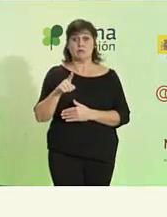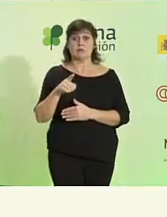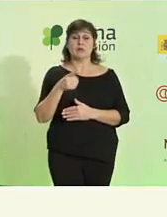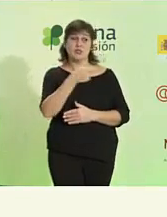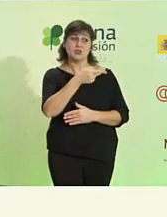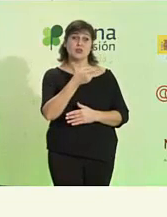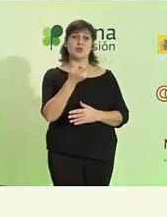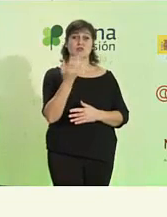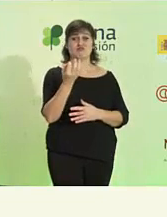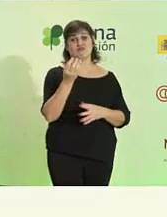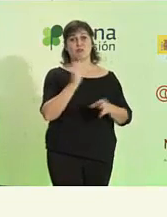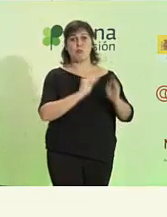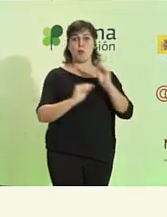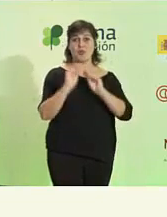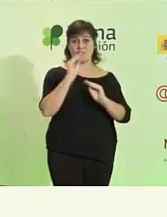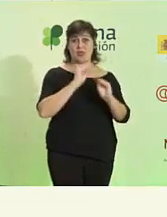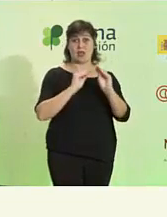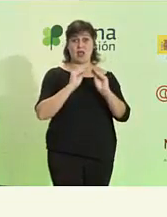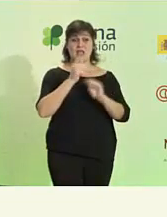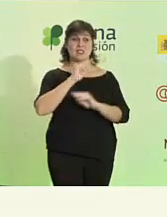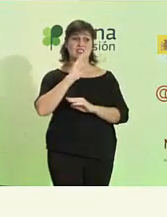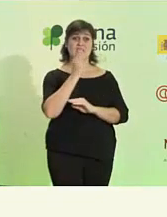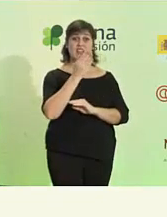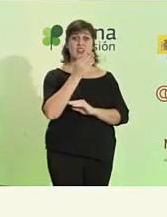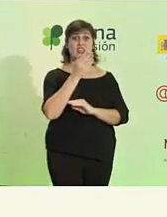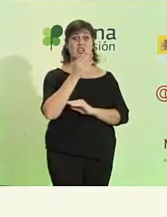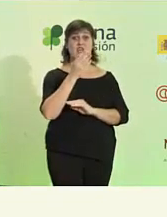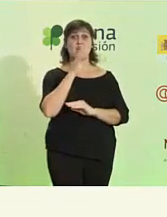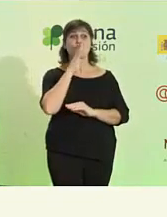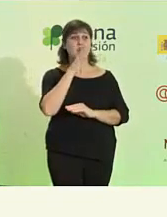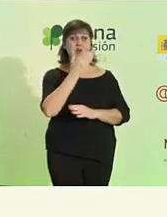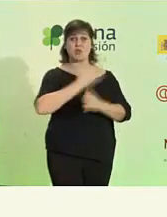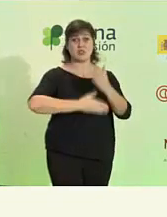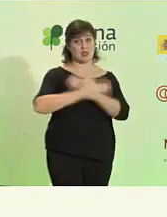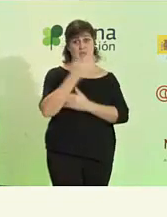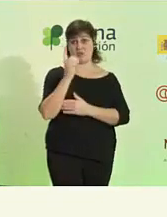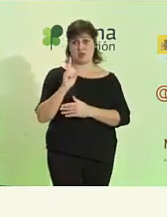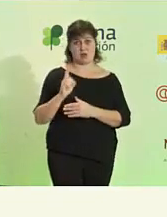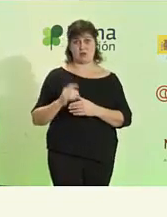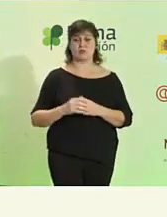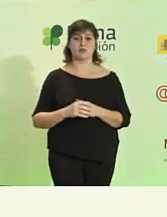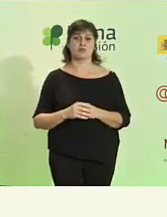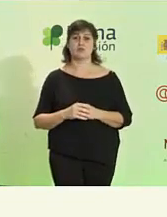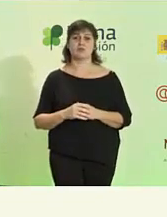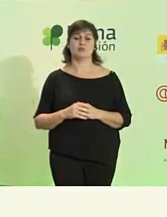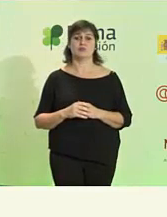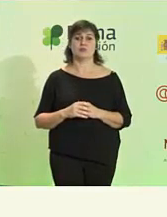se modifique esta sentencia solo porque tenemos una discapacidad.